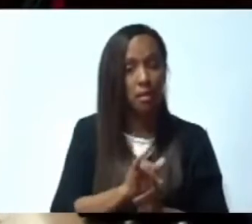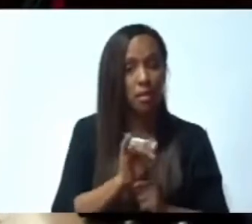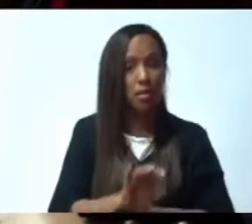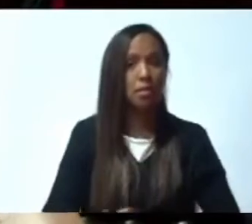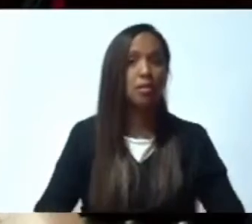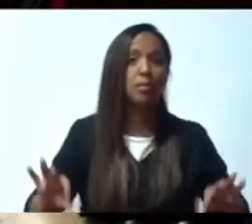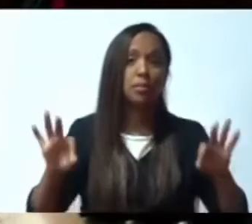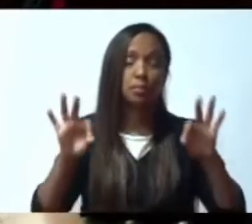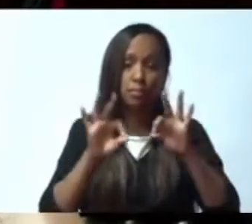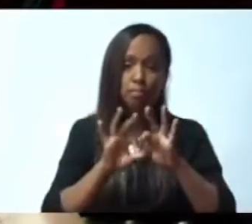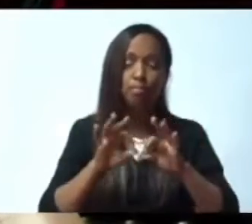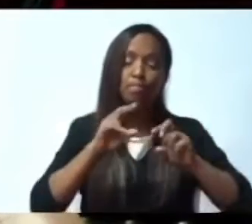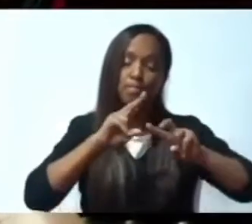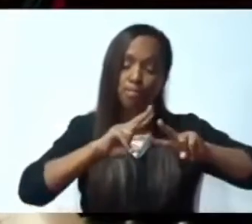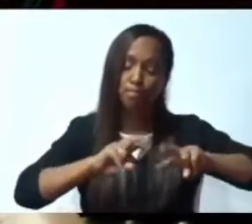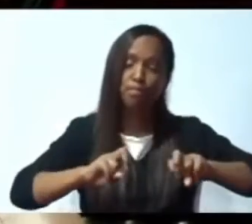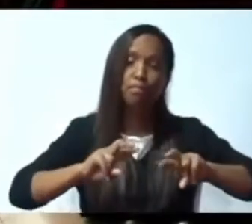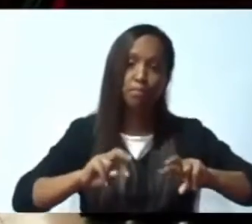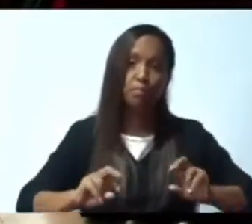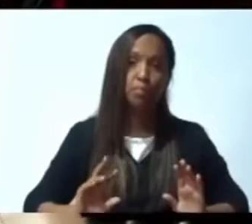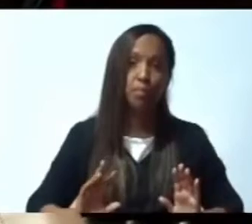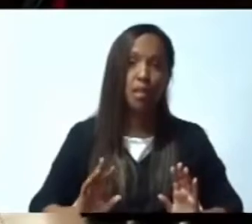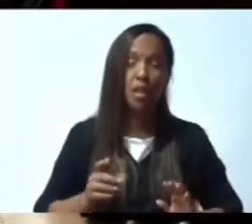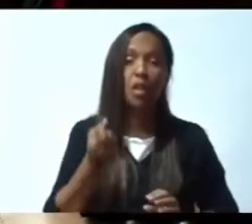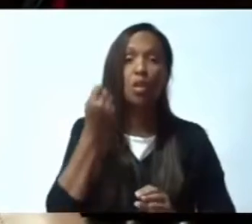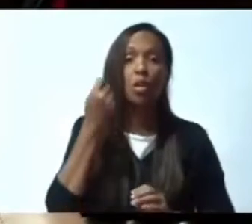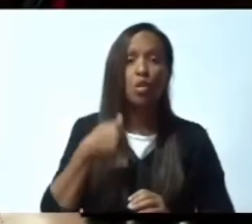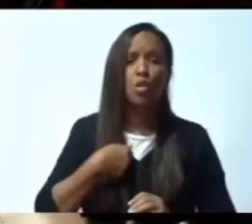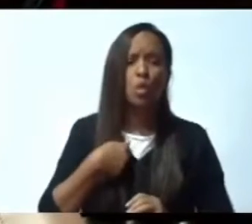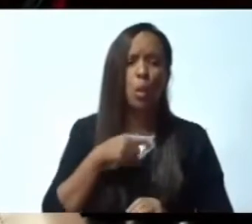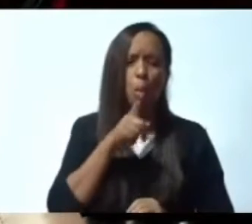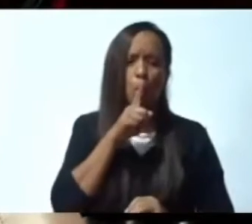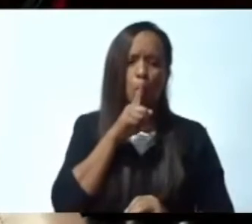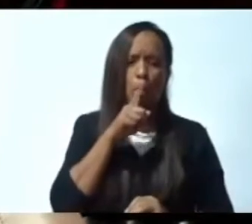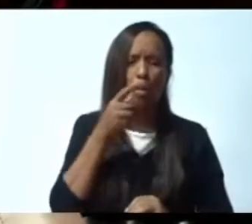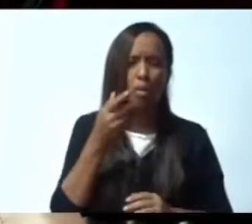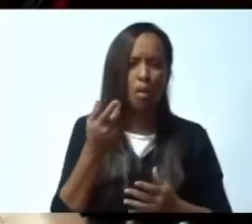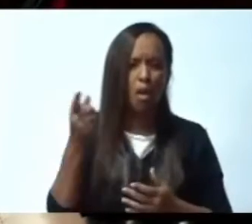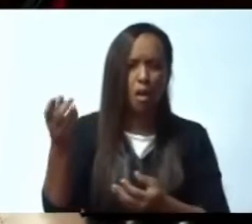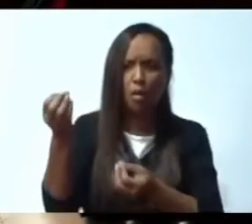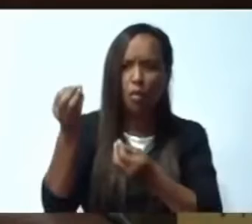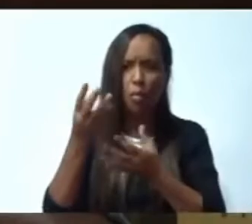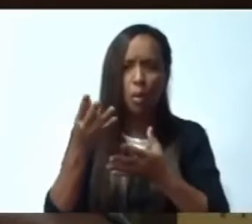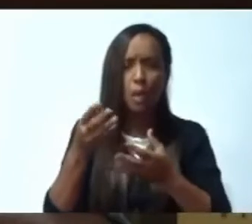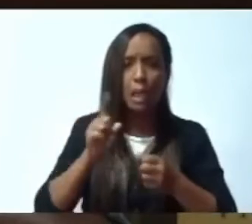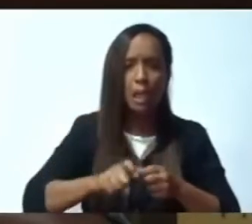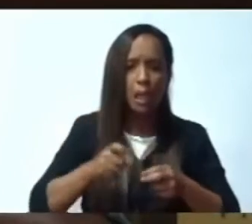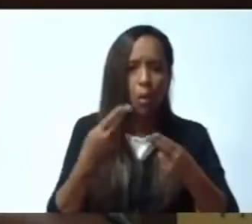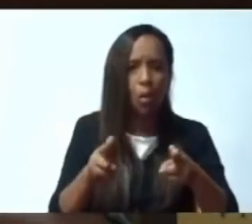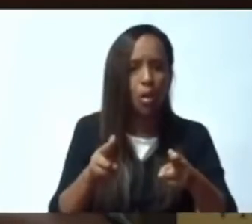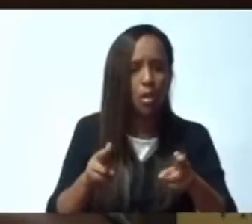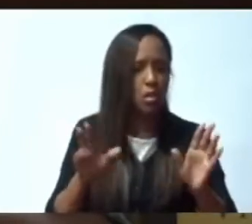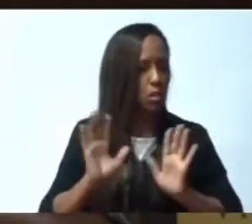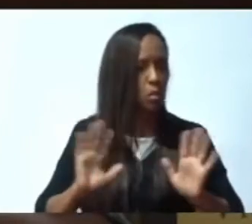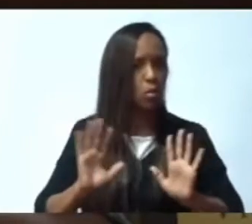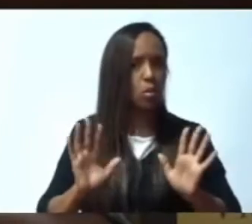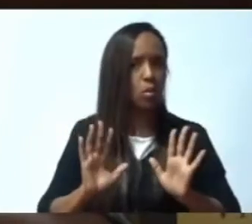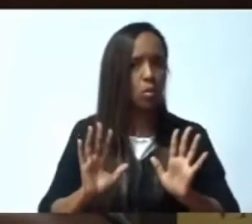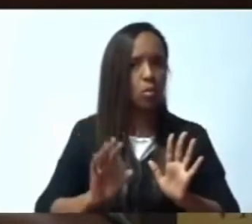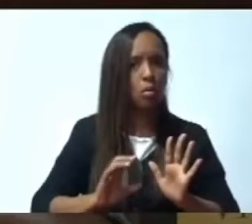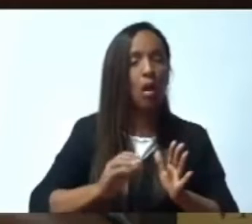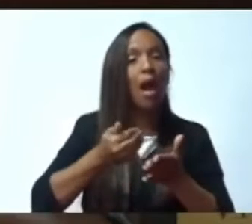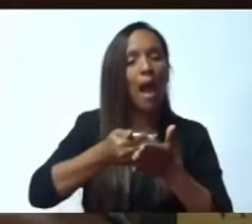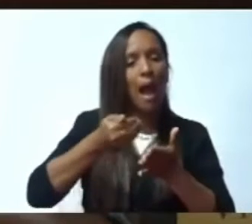urgencia, estos son aspectos que tienen que ser tomados en consideración. Déjeme informarle a usted y al Pleno que tengo